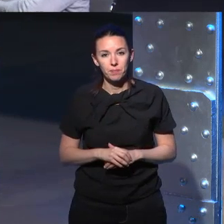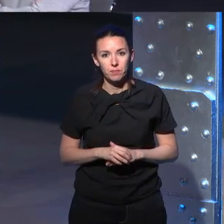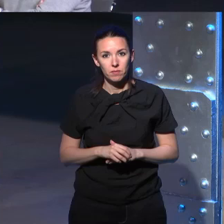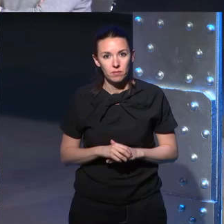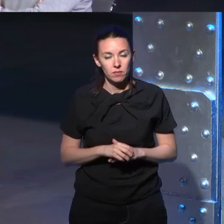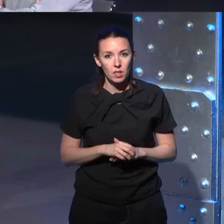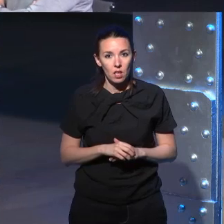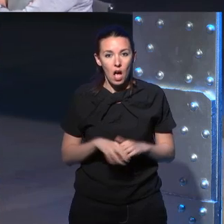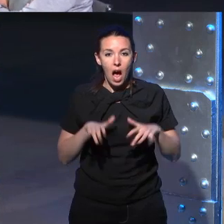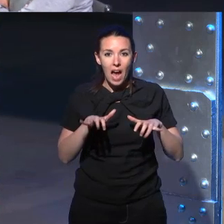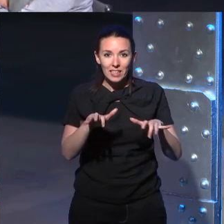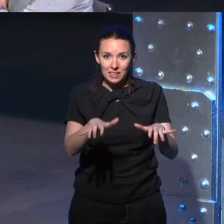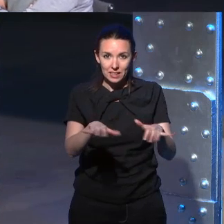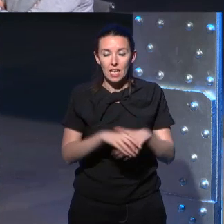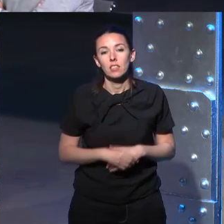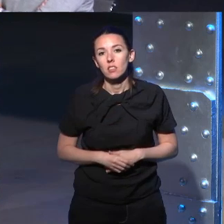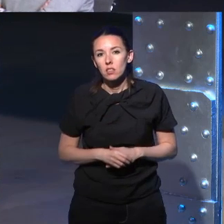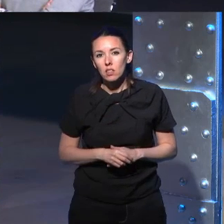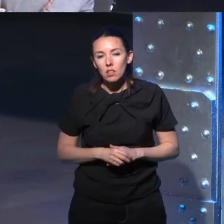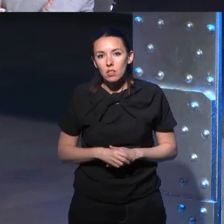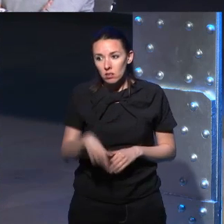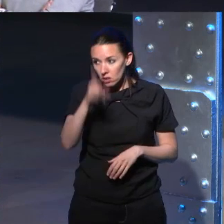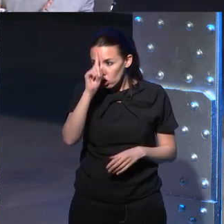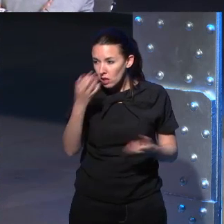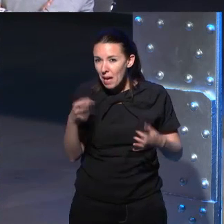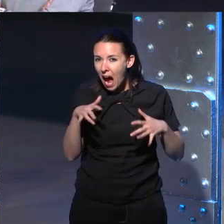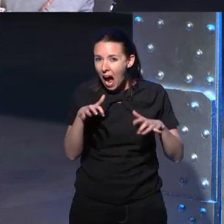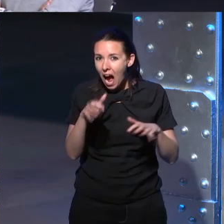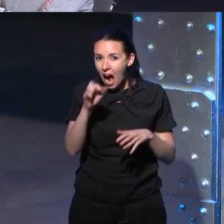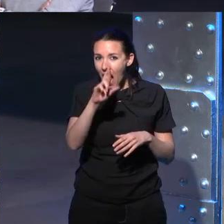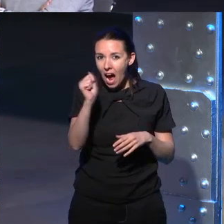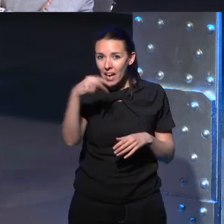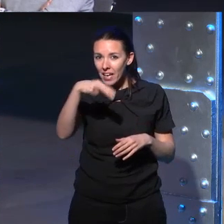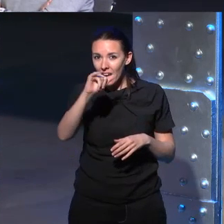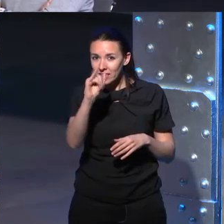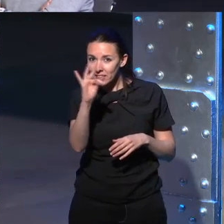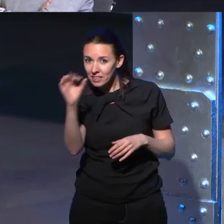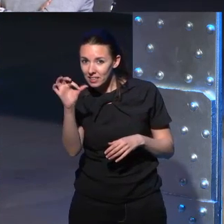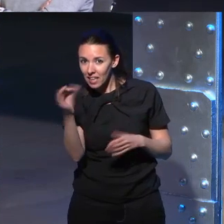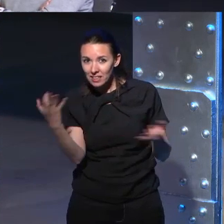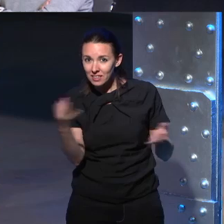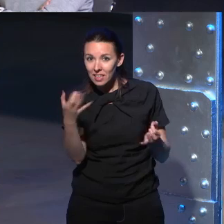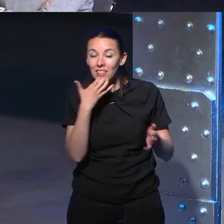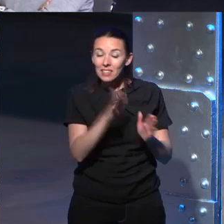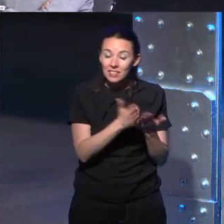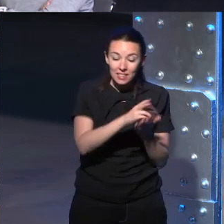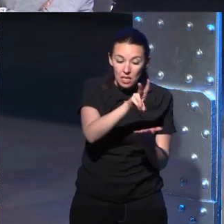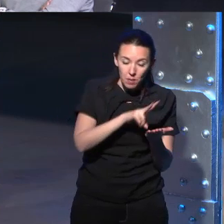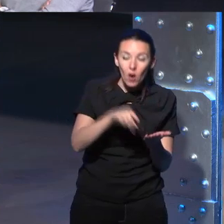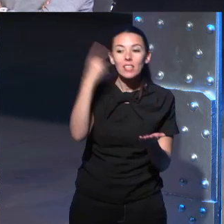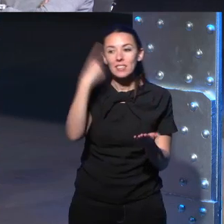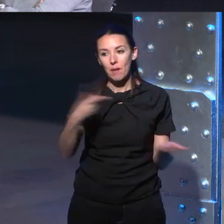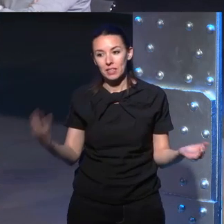Las arañitas, descubrirán cuáles. No saben ustedes qué son las arañitas, descubrirán qué son las arañitas si leen el